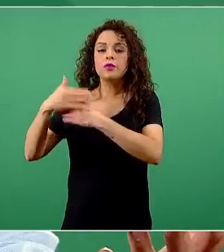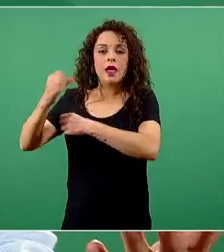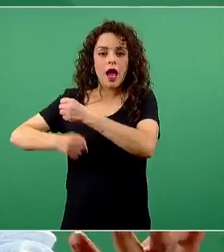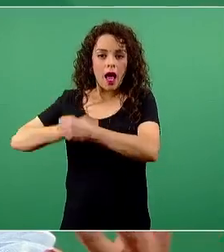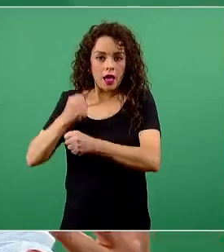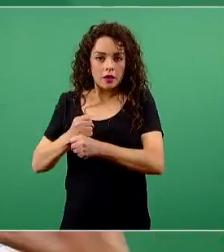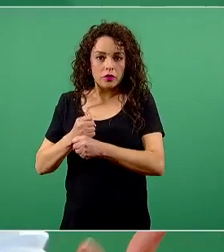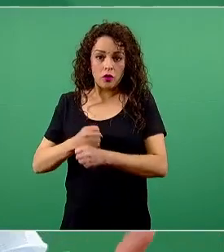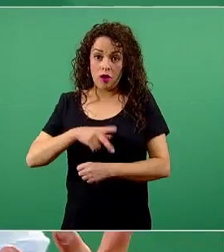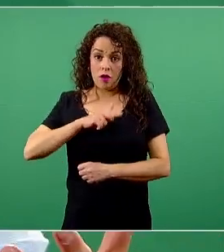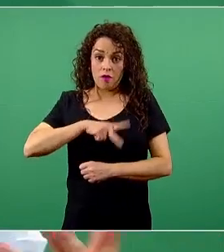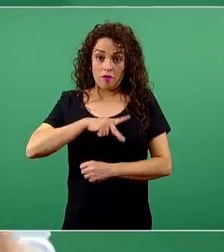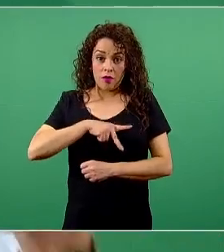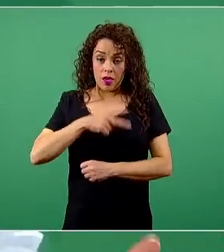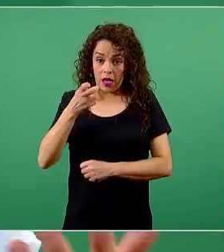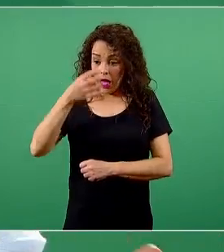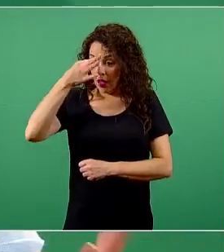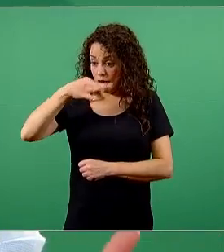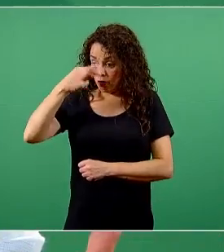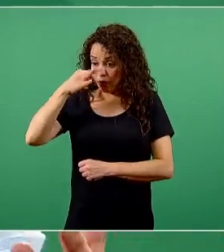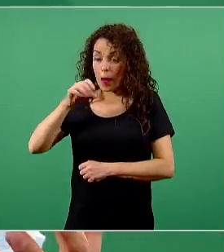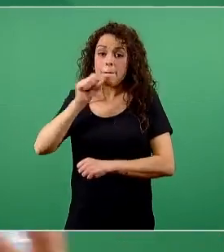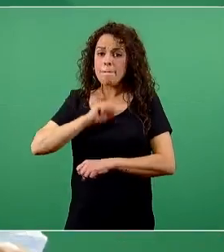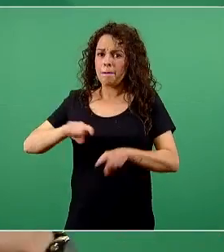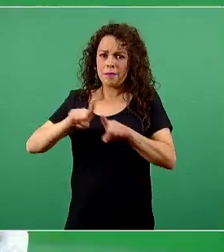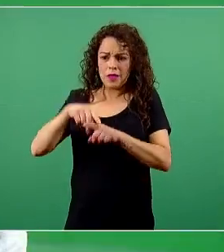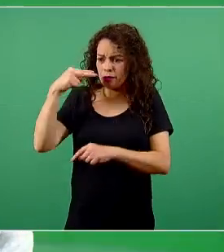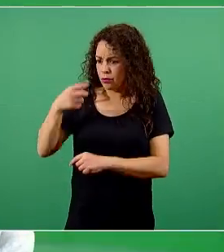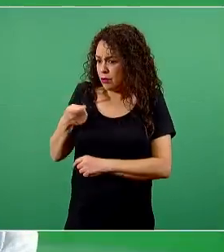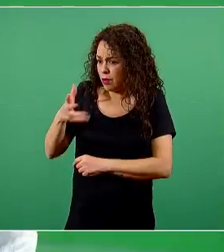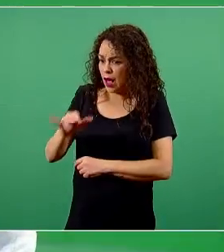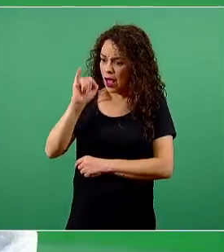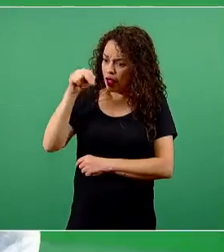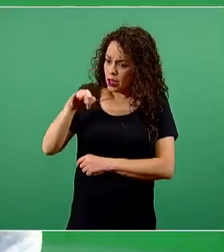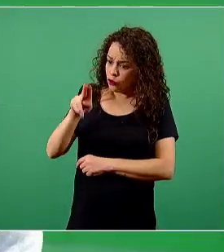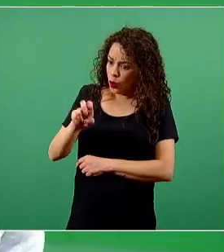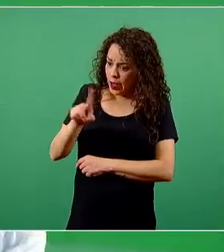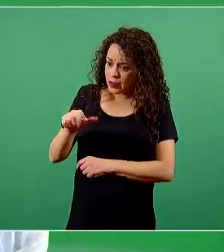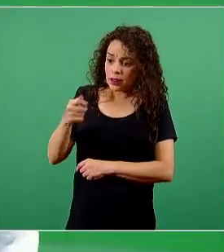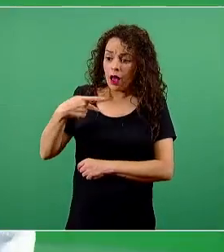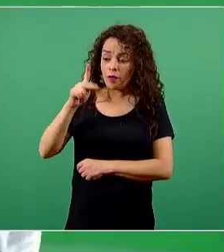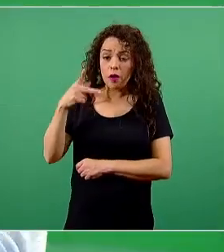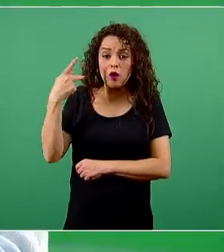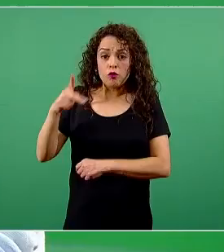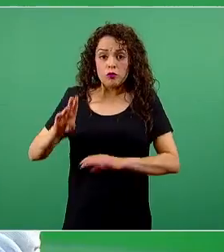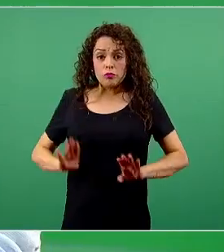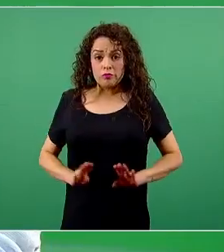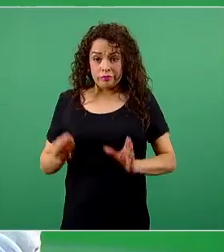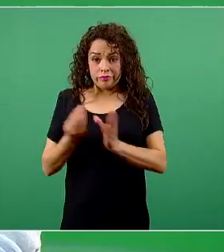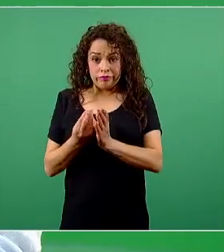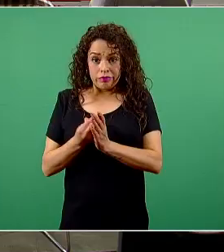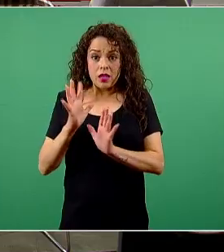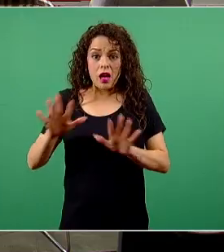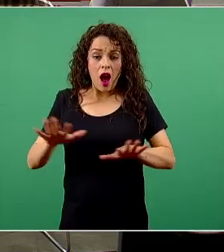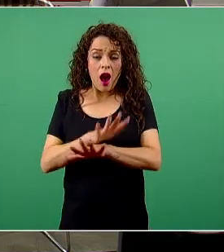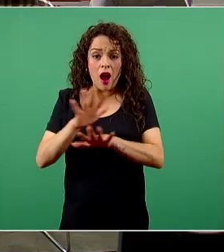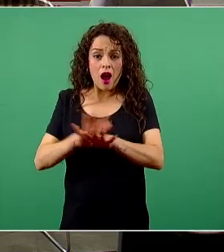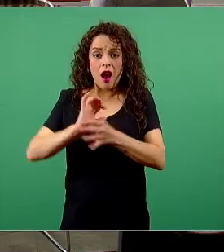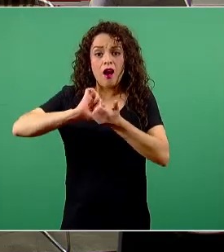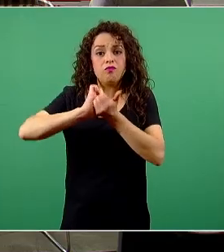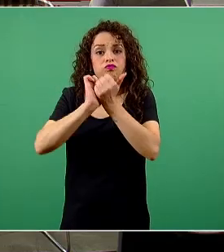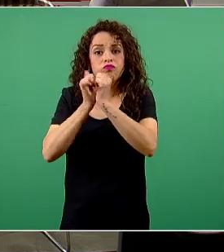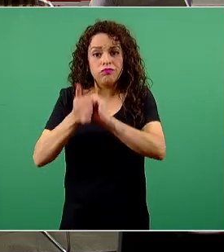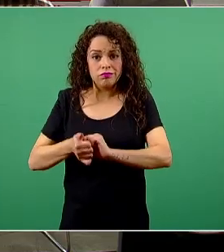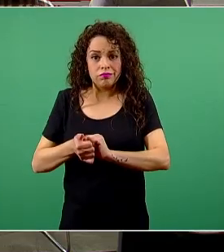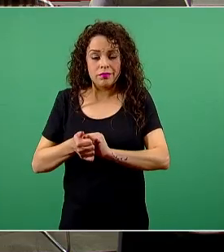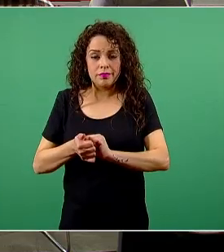los virus de influenza, aunque siguen siendo virus de influenza, son en su composición química suficientemente diferentes. Y la gran pregunta que